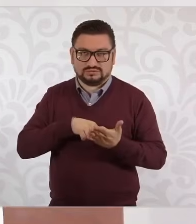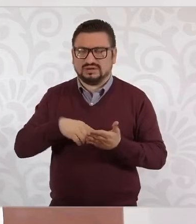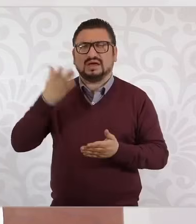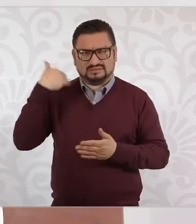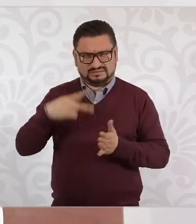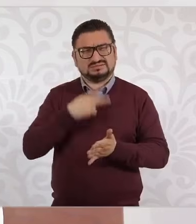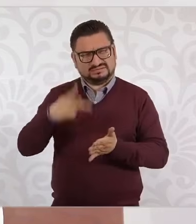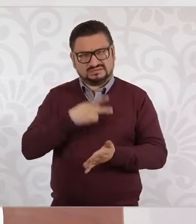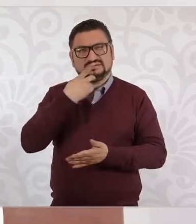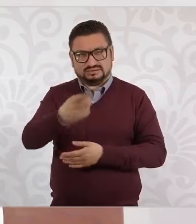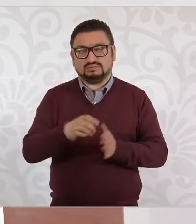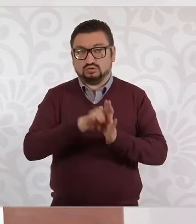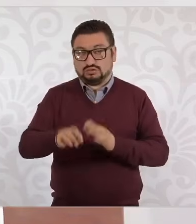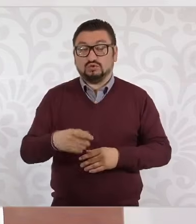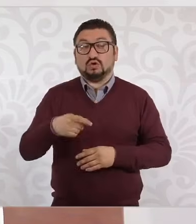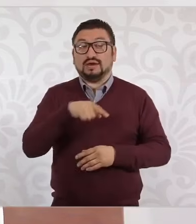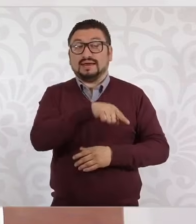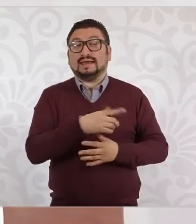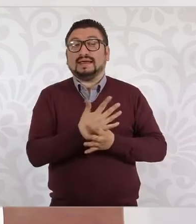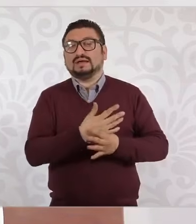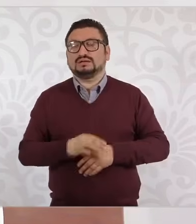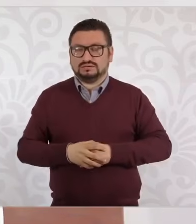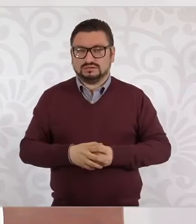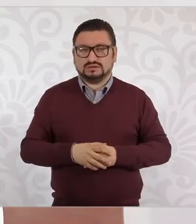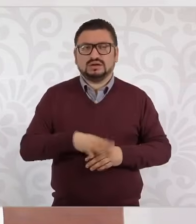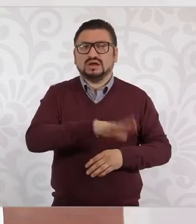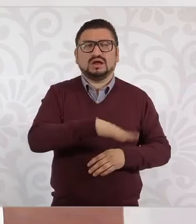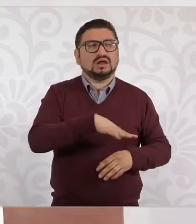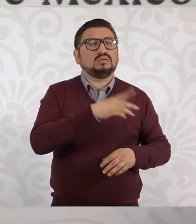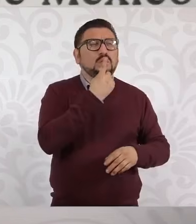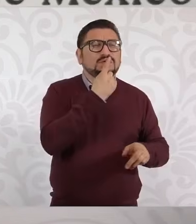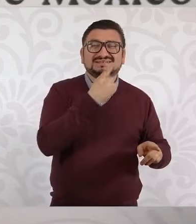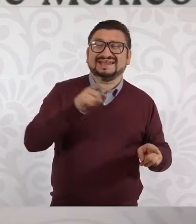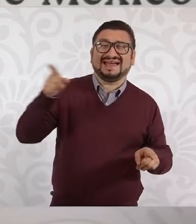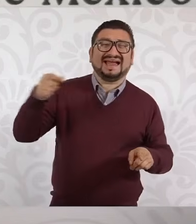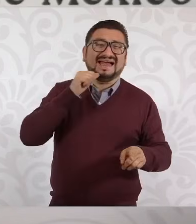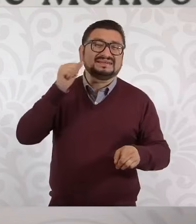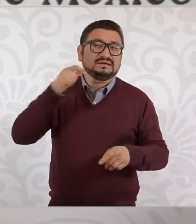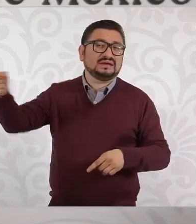veces. Si una persona dice, oiga policía, este señor me robó ayer,